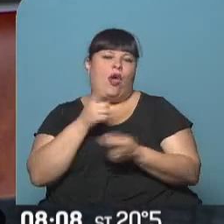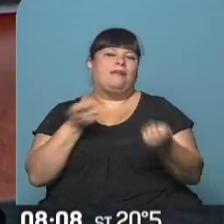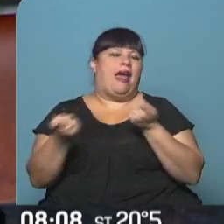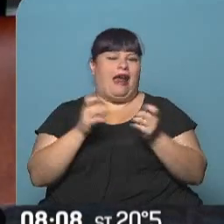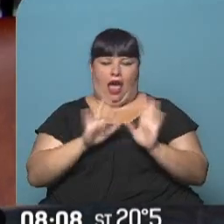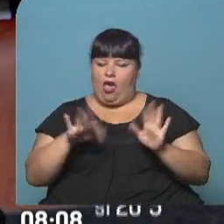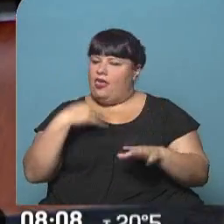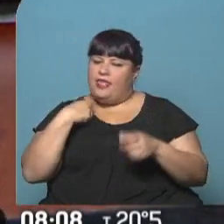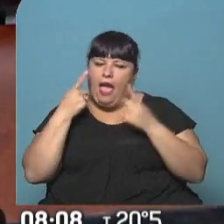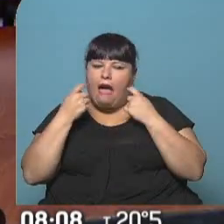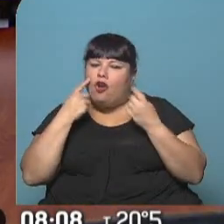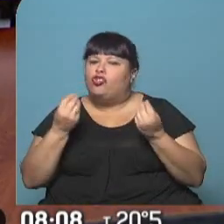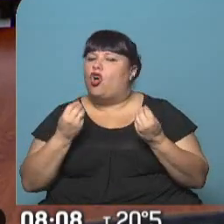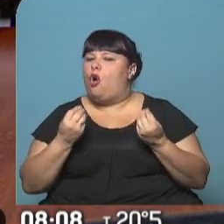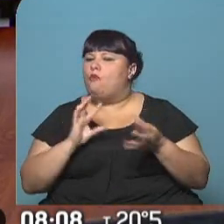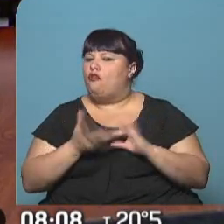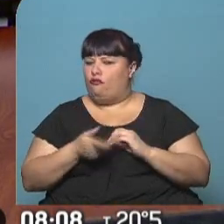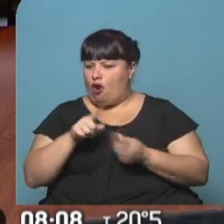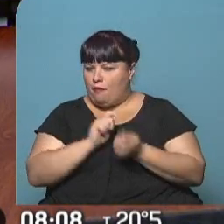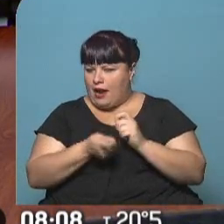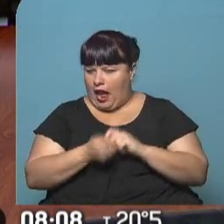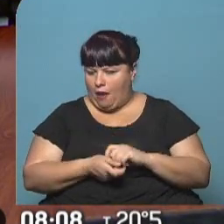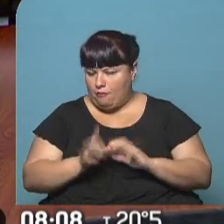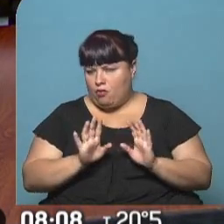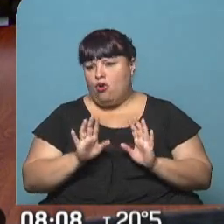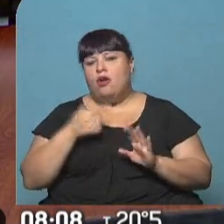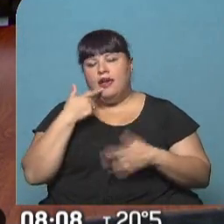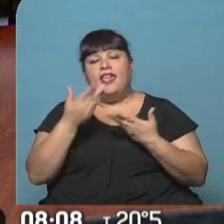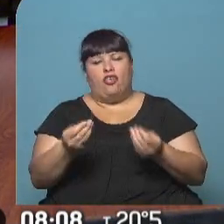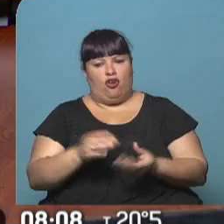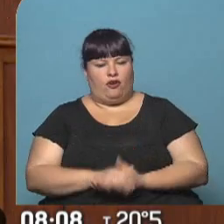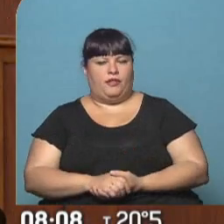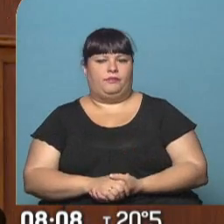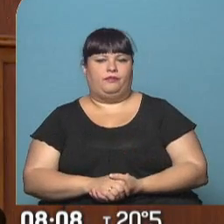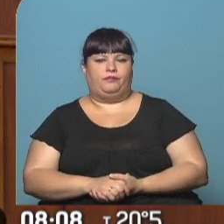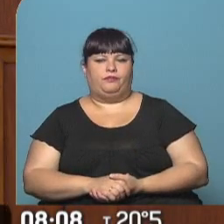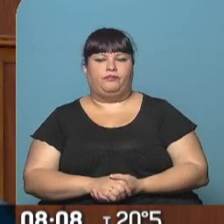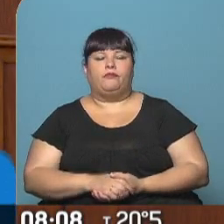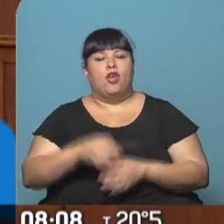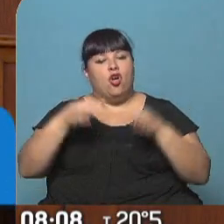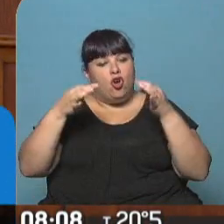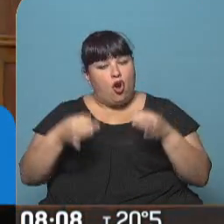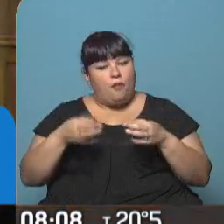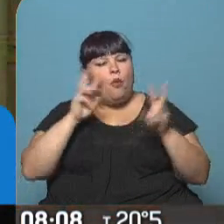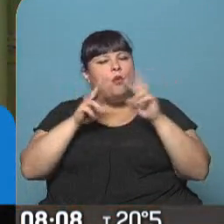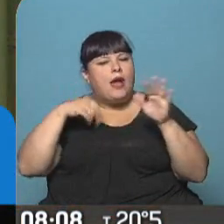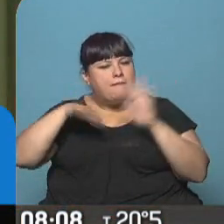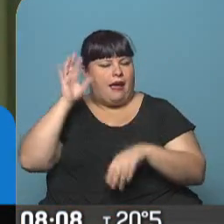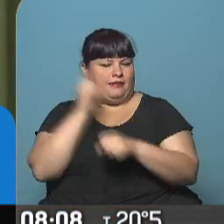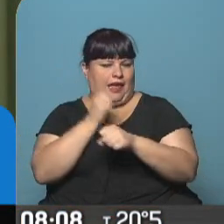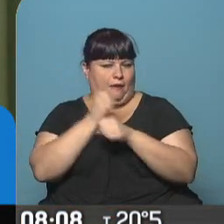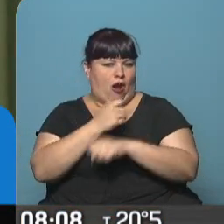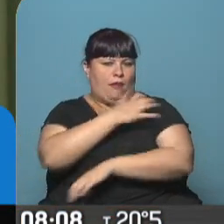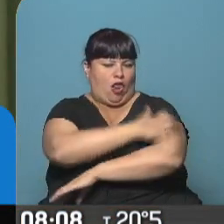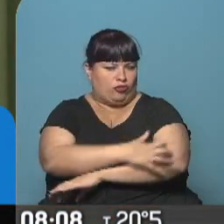mercancía, seguiremos de cerca estas reformas, y de esta manera lo decía. Con el compromiso de profundizar el trabajo por